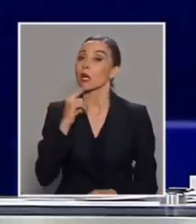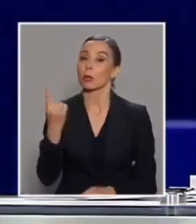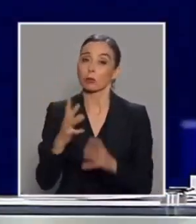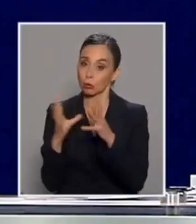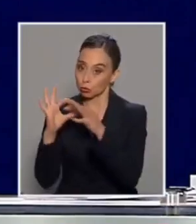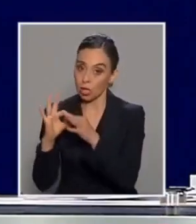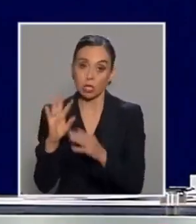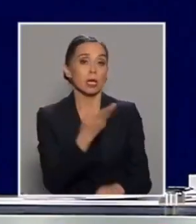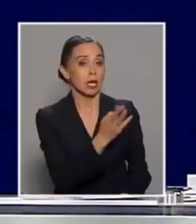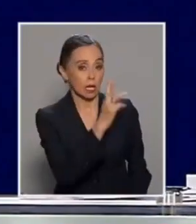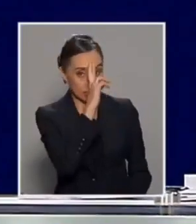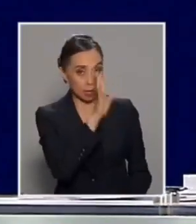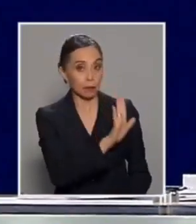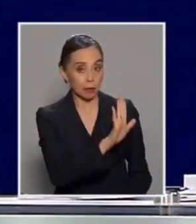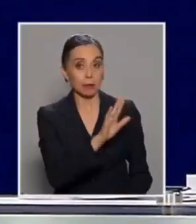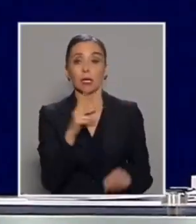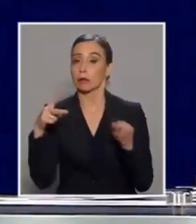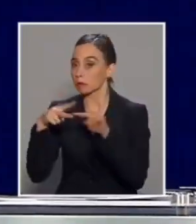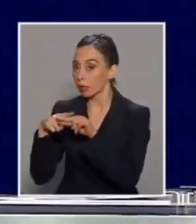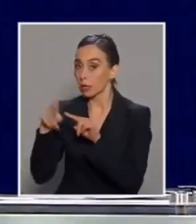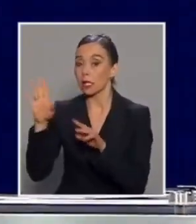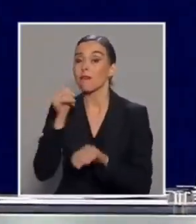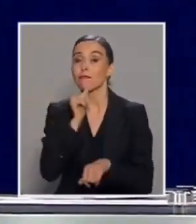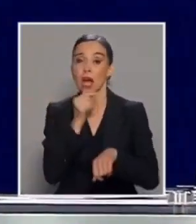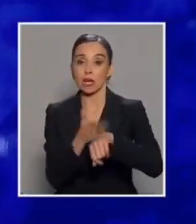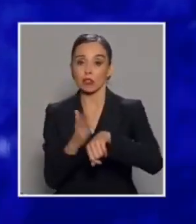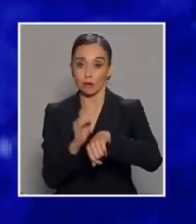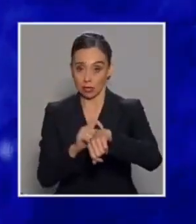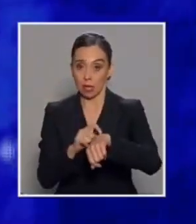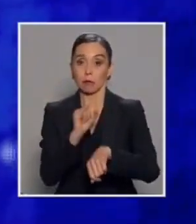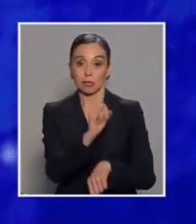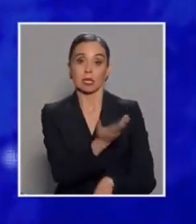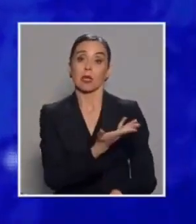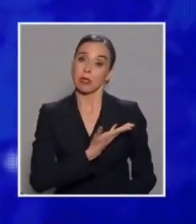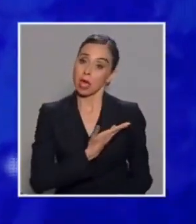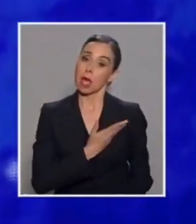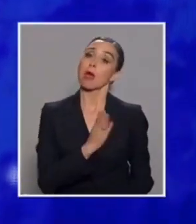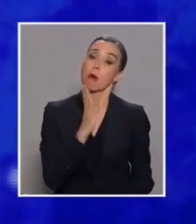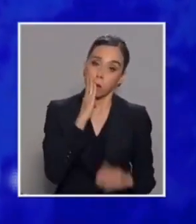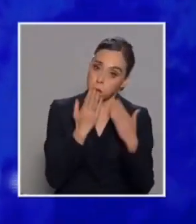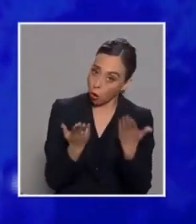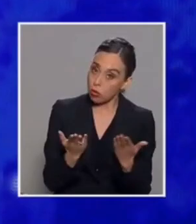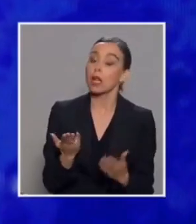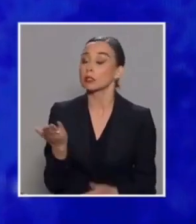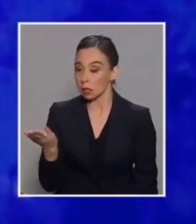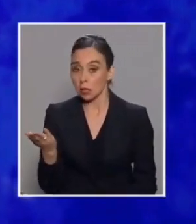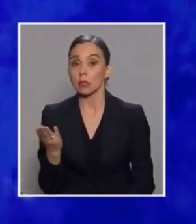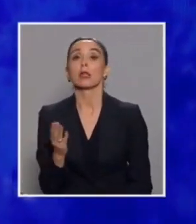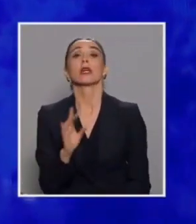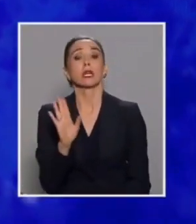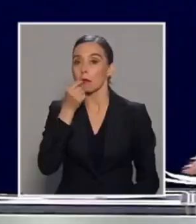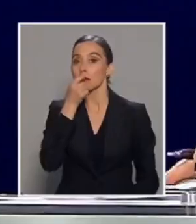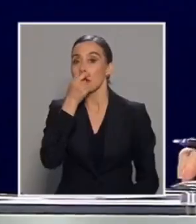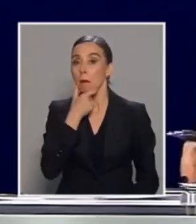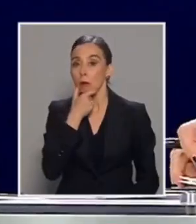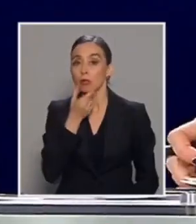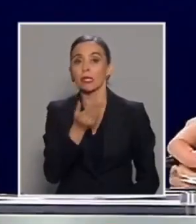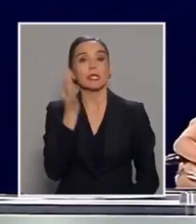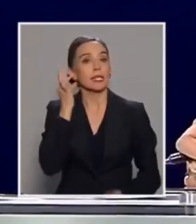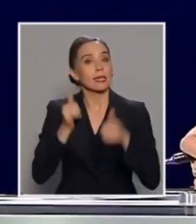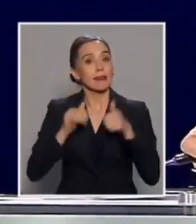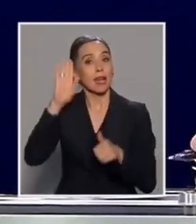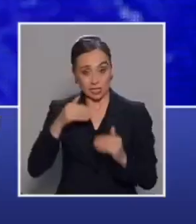gracias, señor. Termino entonces señor con el José, tiempo que me termine. Queda. Sí, por favor. Tenga sí. La bondad. No, tengo la ¿Ya? bondad. ¿Ya? Bien. Me